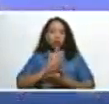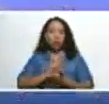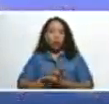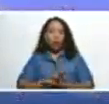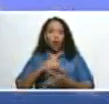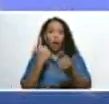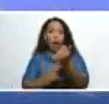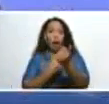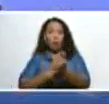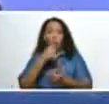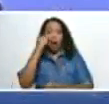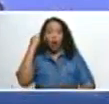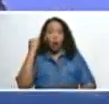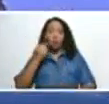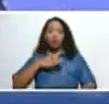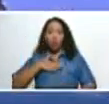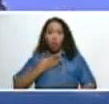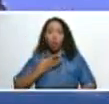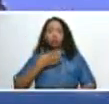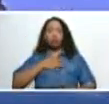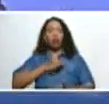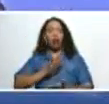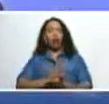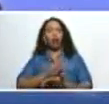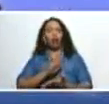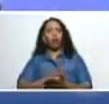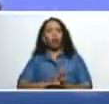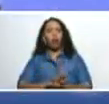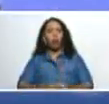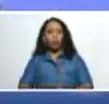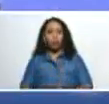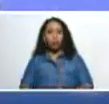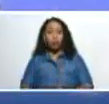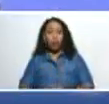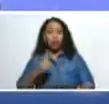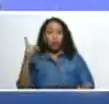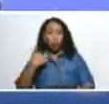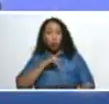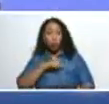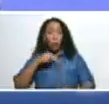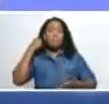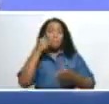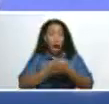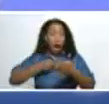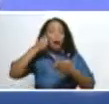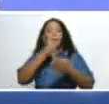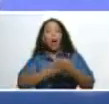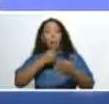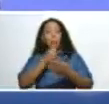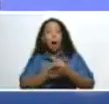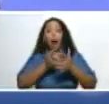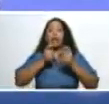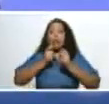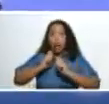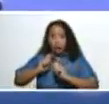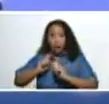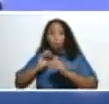madres puedan estar seguros. Y es una batalla que hemos dado. Han tratado de perturbarla,